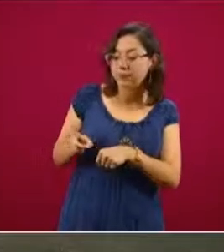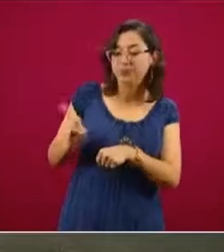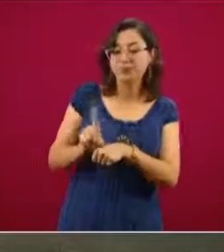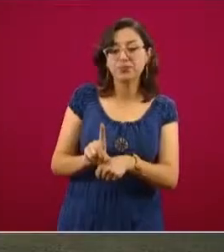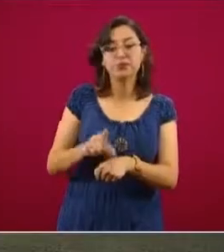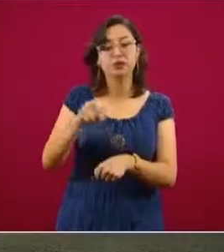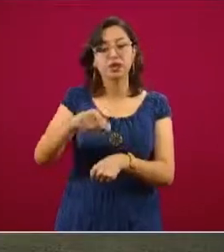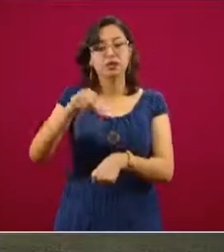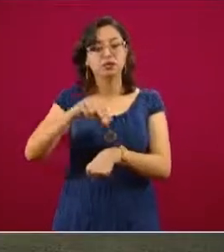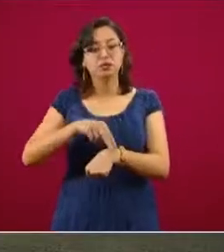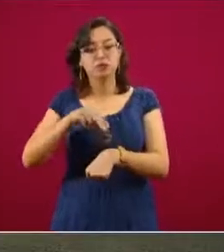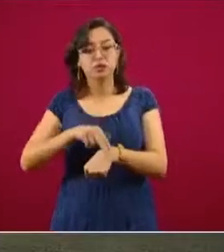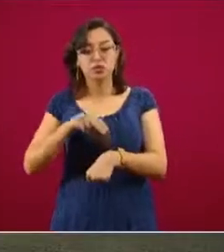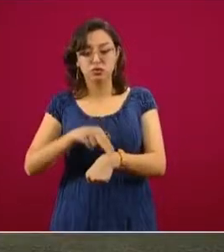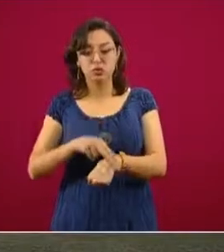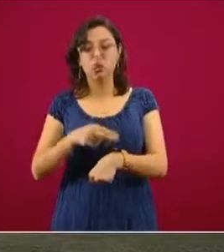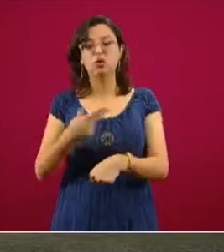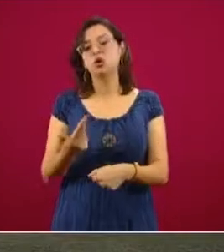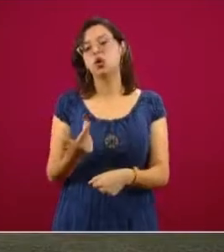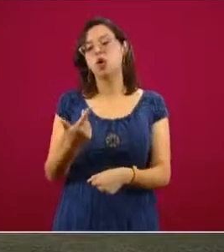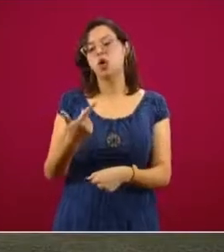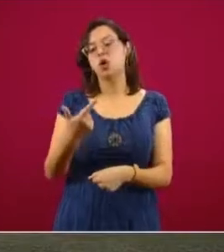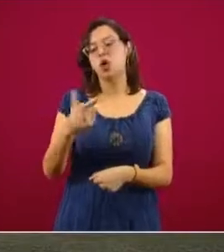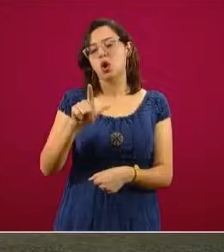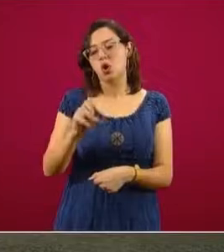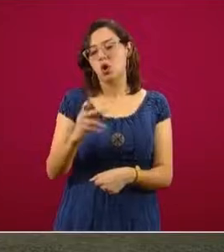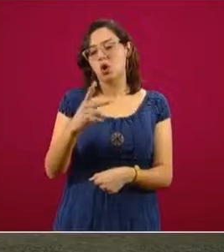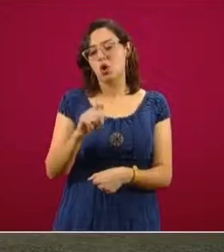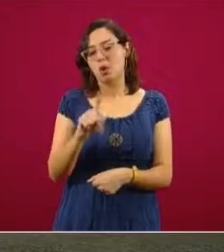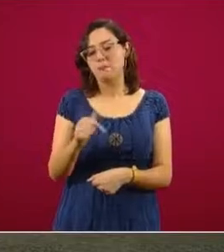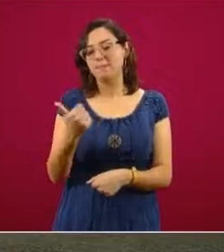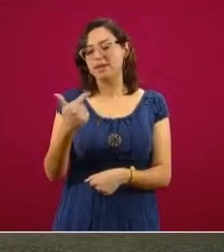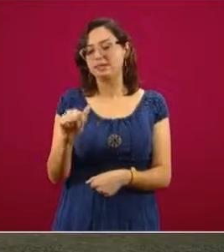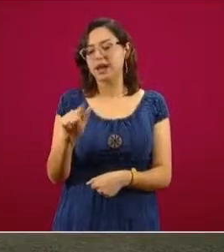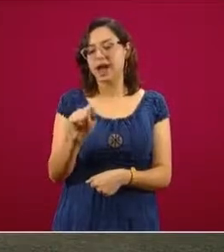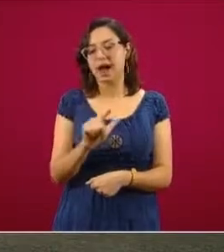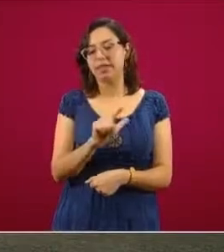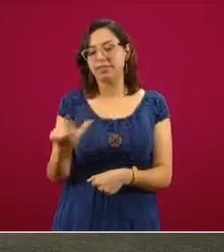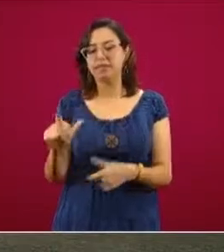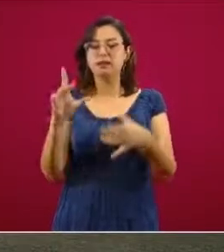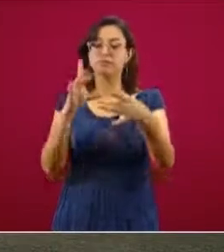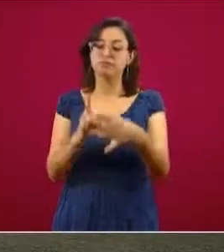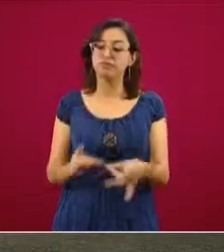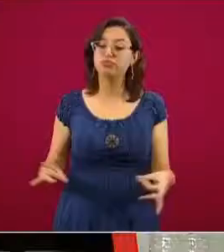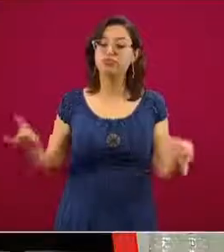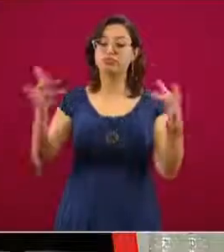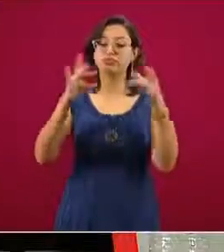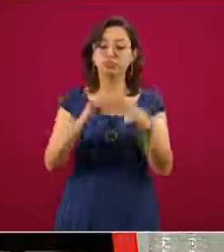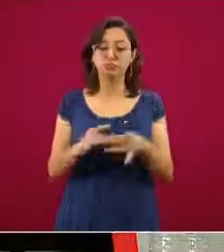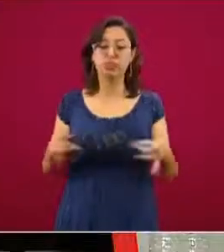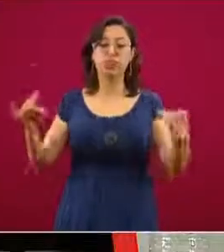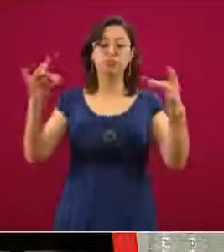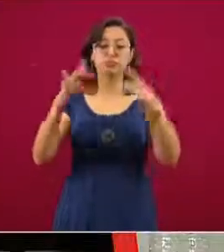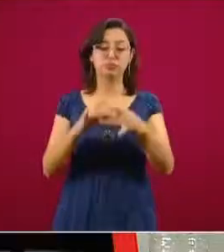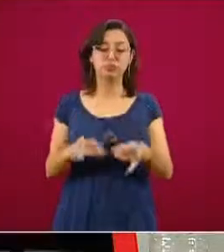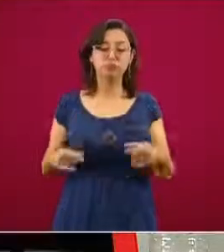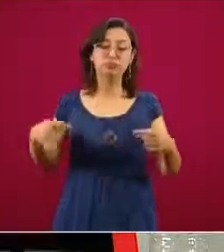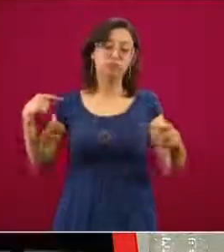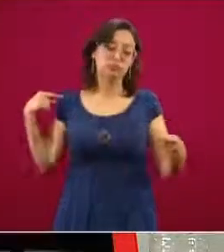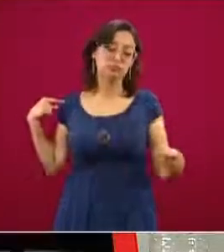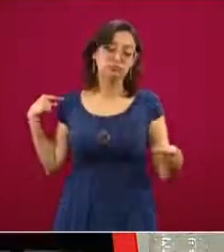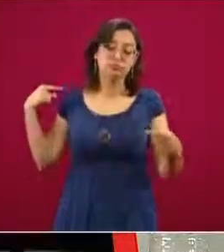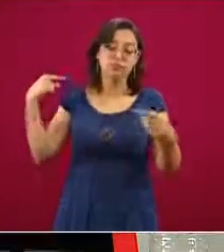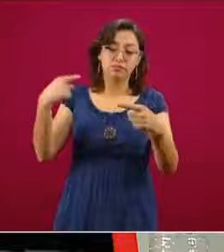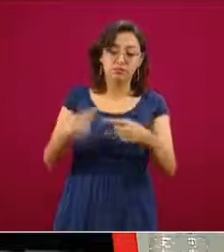muy paciente, ha ido contando la historia de esta de este episodio tan importante de la vida nacional, de